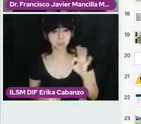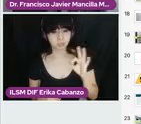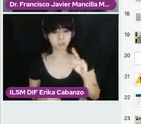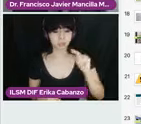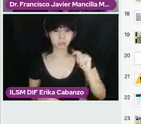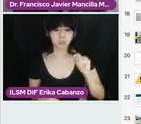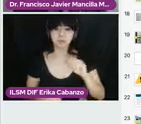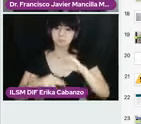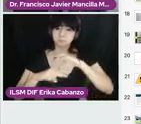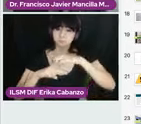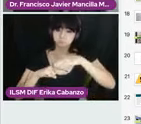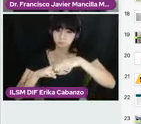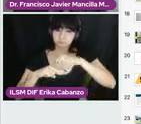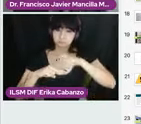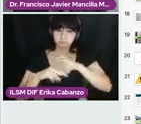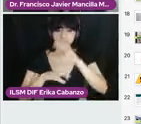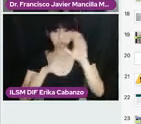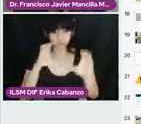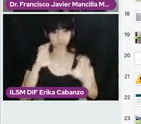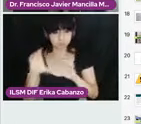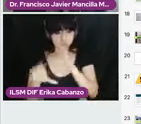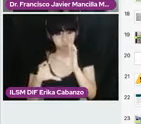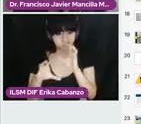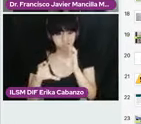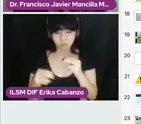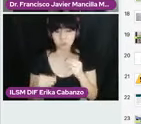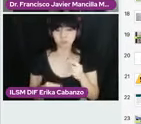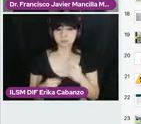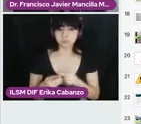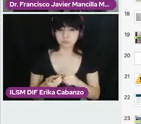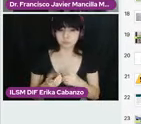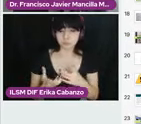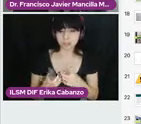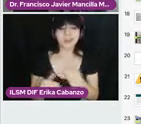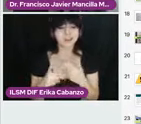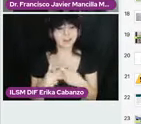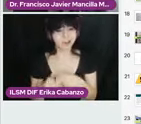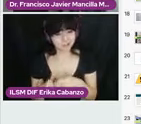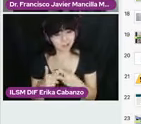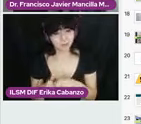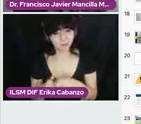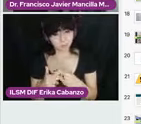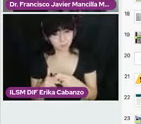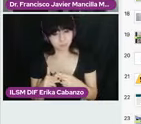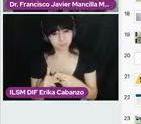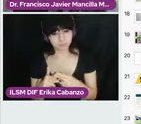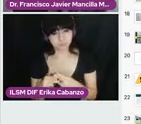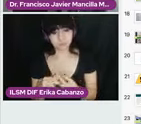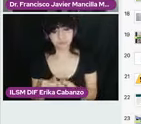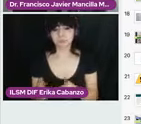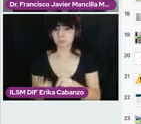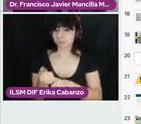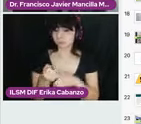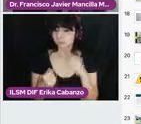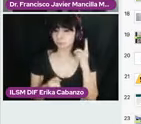cuando son infecciones del hueso donde está alojado el oído, que es en el hueso temporal. Angiografía